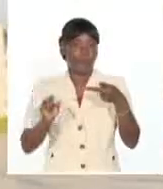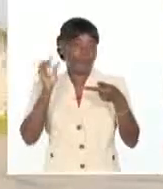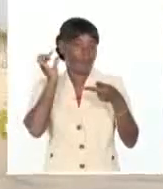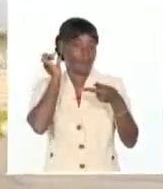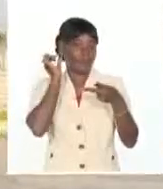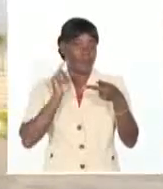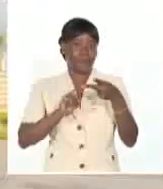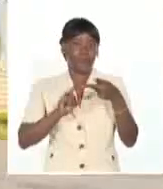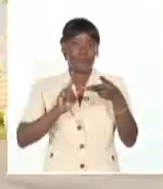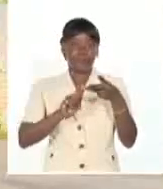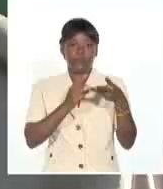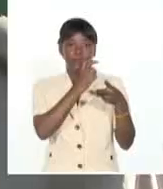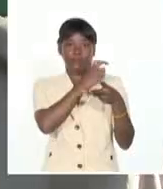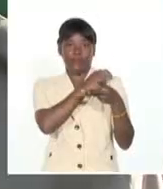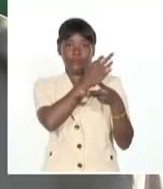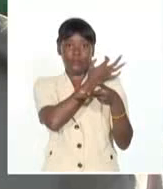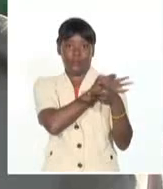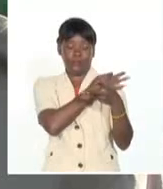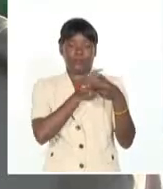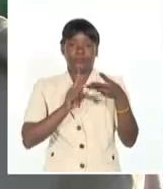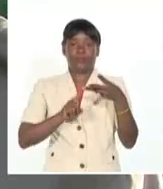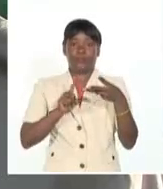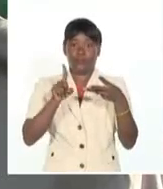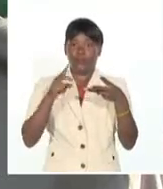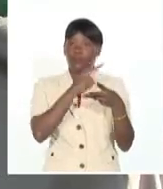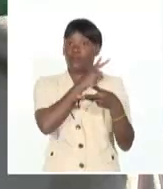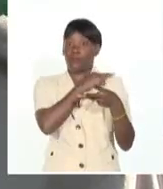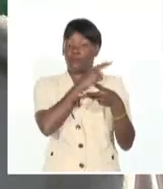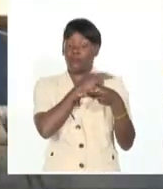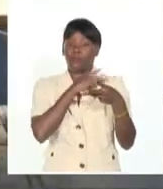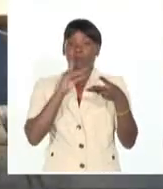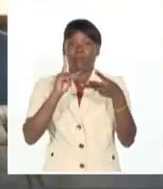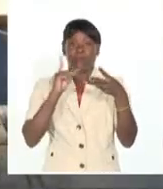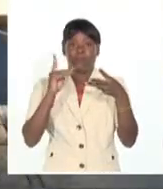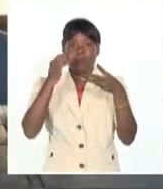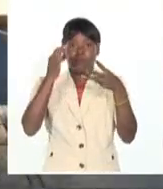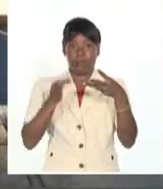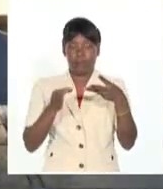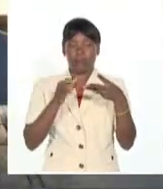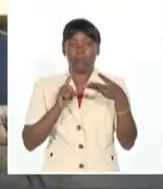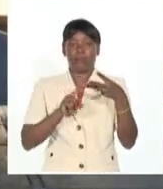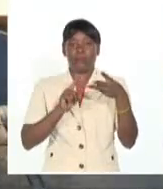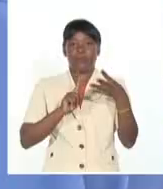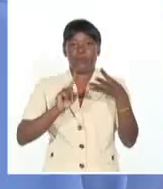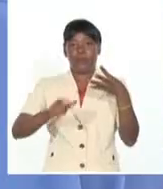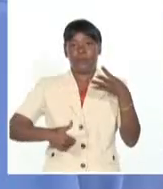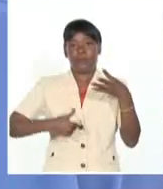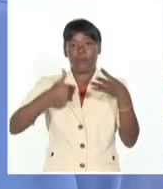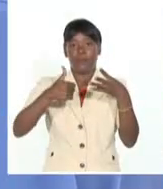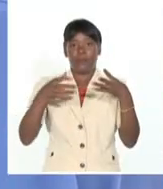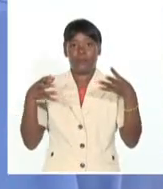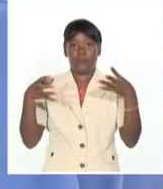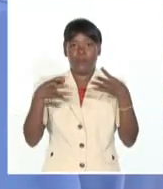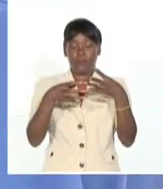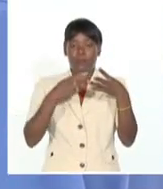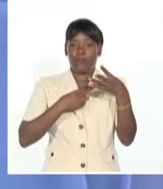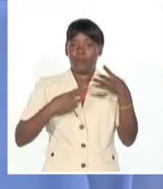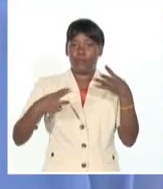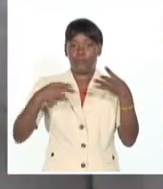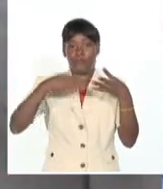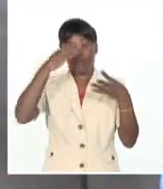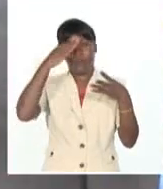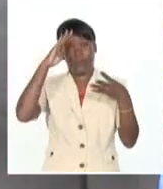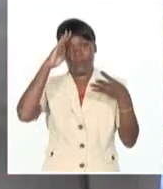de brigada Luis Lores Moreira, jefe de dirección de la defensa en el territorio, el presidente de la Unión Nacional de Historiadores de Cuba, José